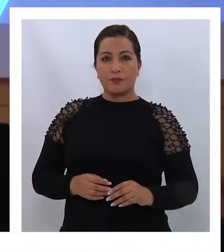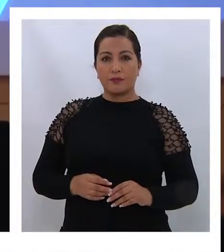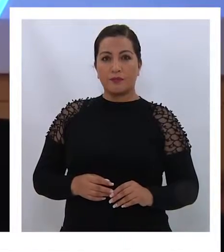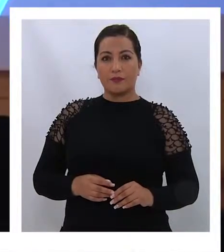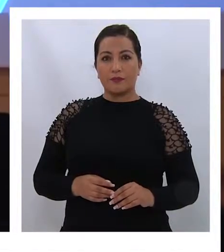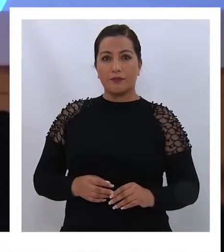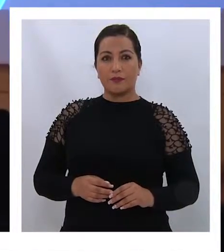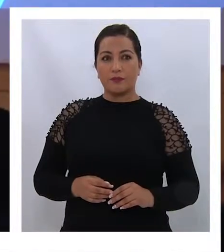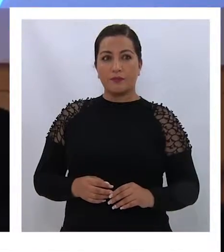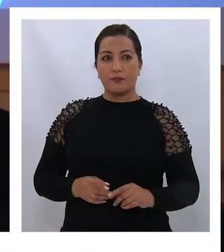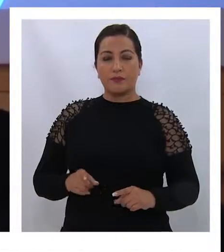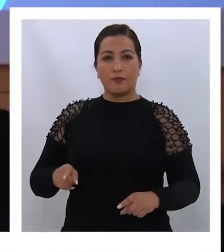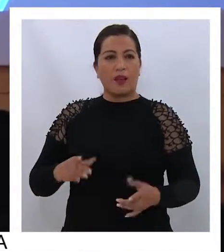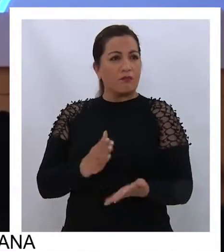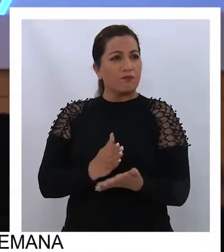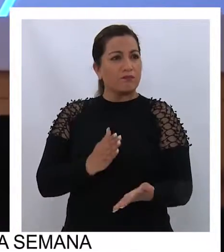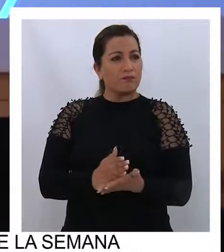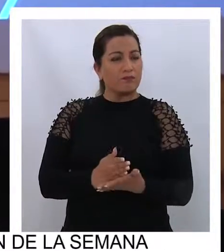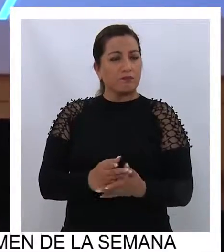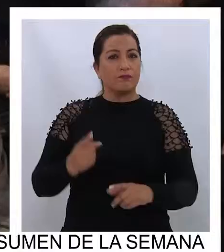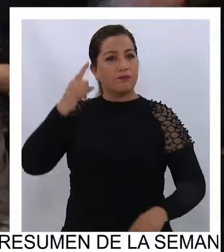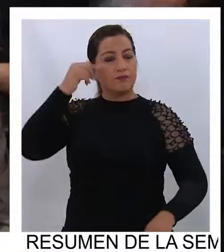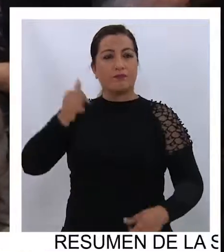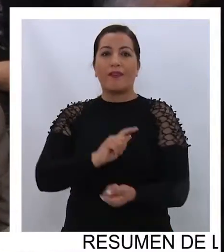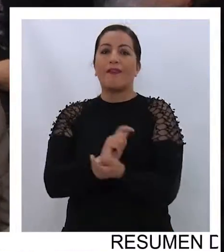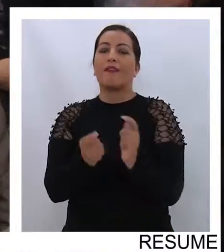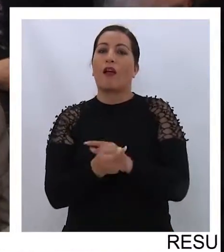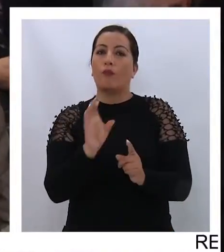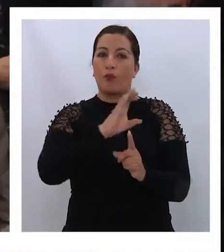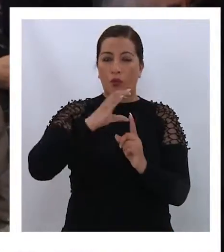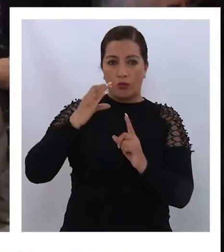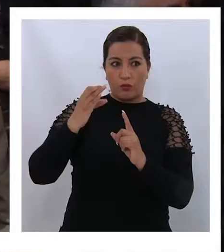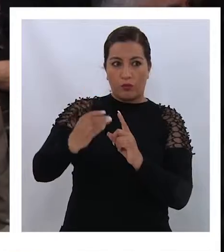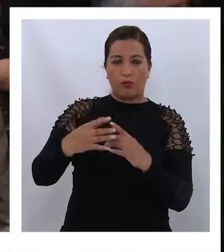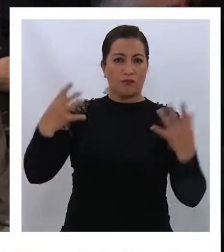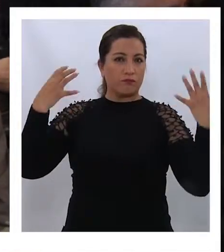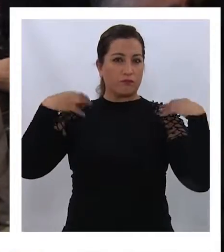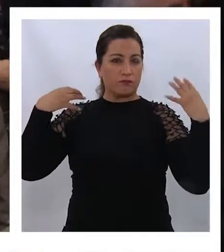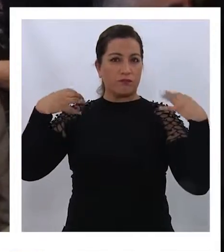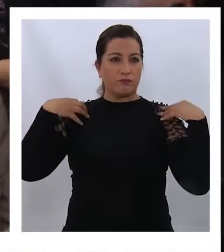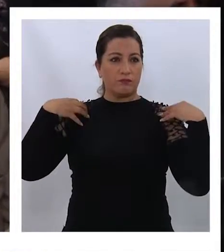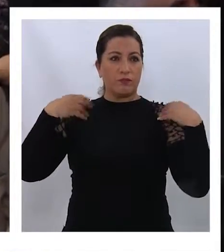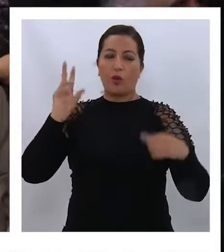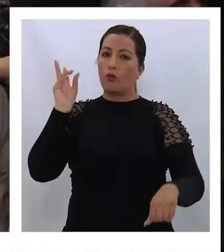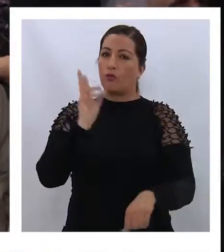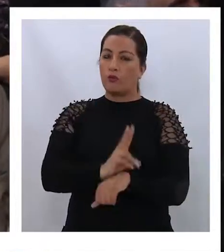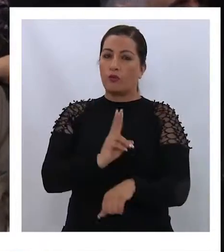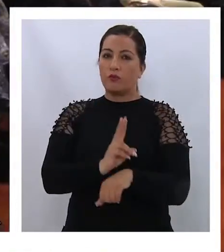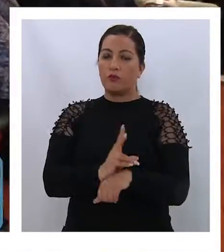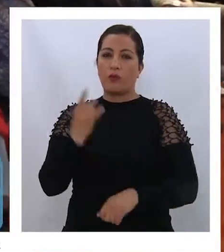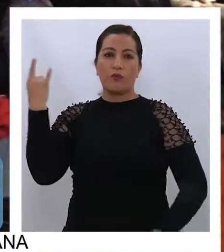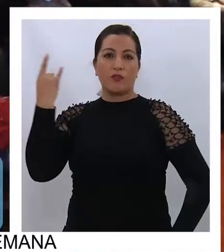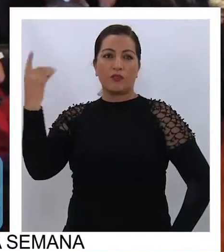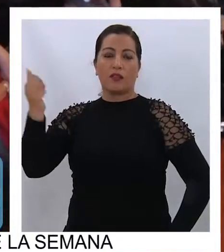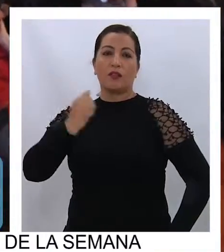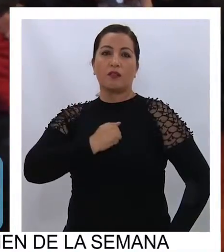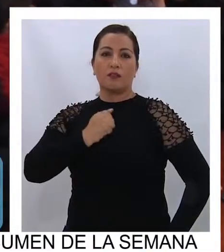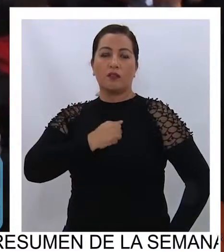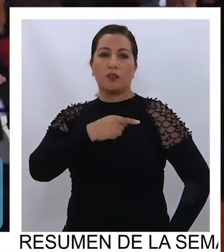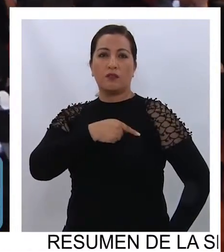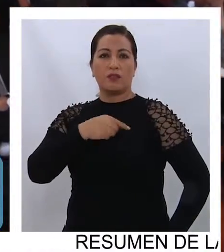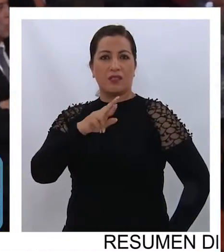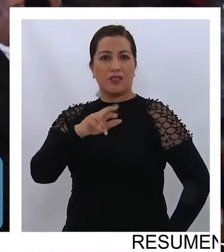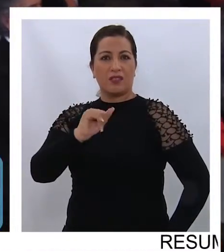Con la clase magistral Innovación y Cambio Cultural, a cargo del académico de la Universidad Católica Ricardo Gurgaf,